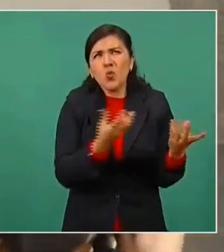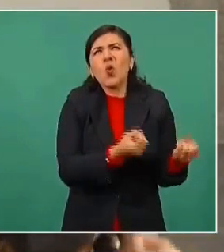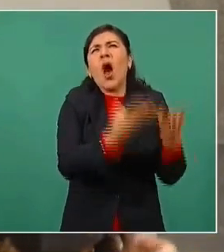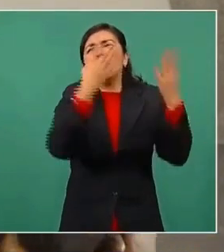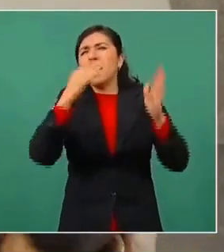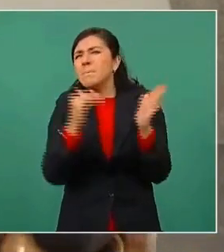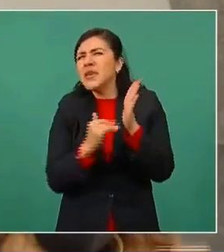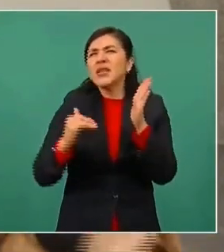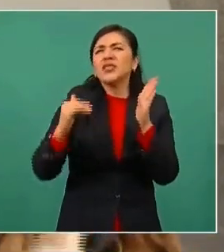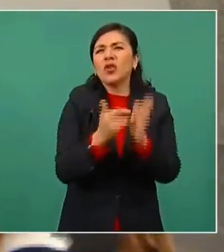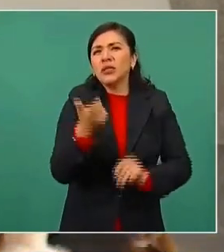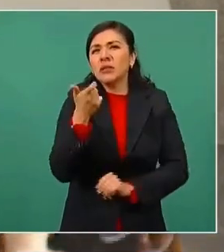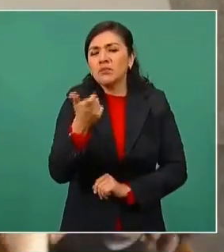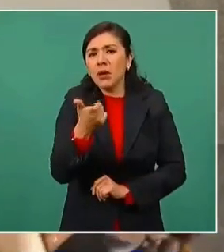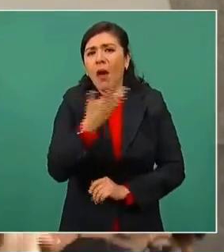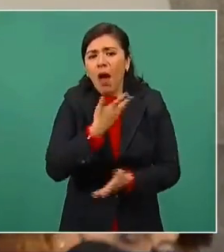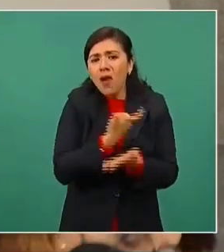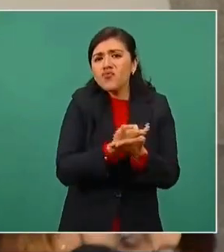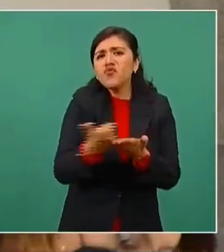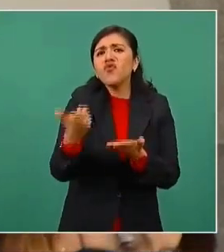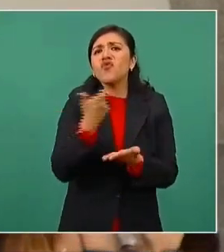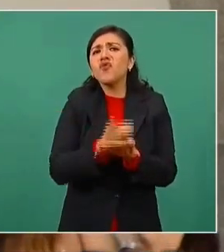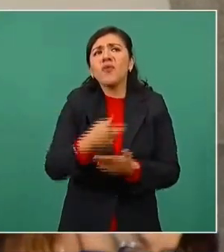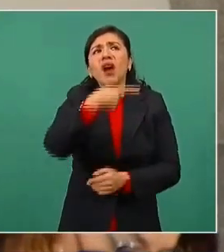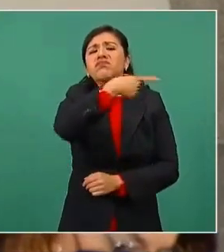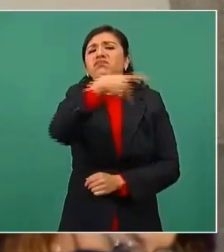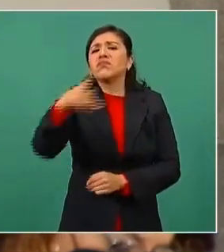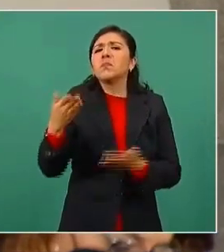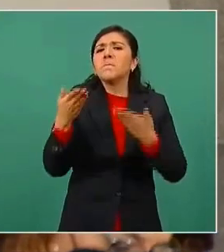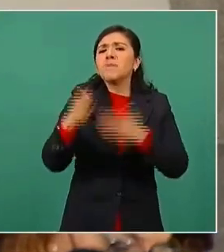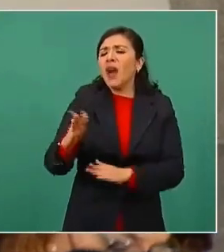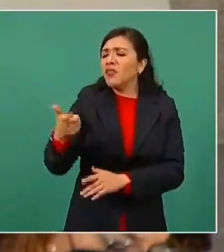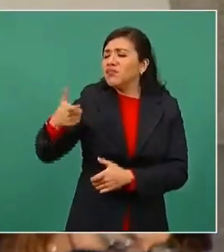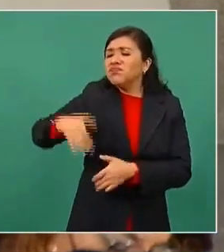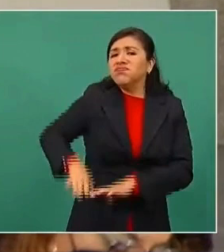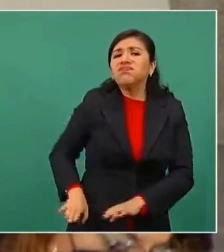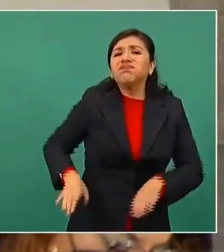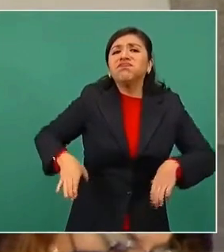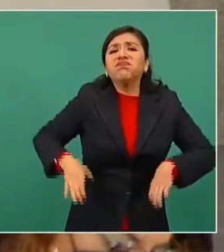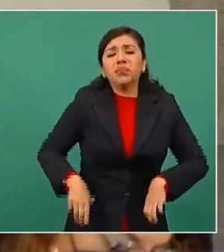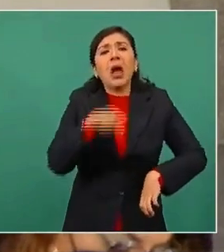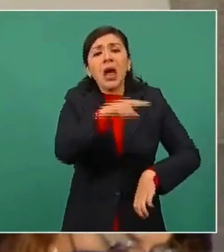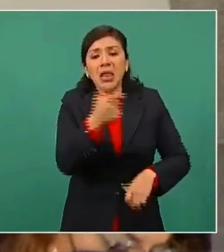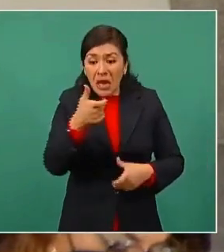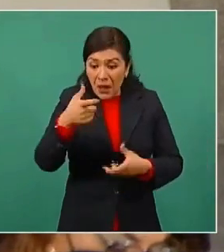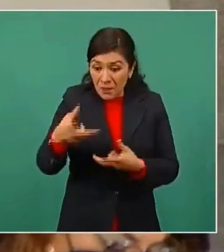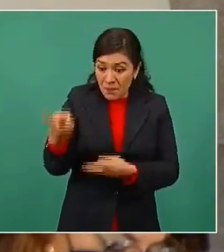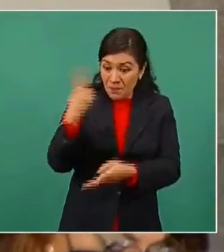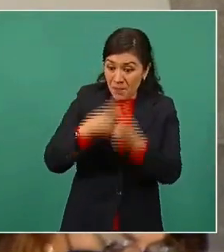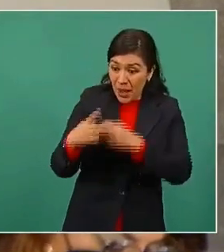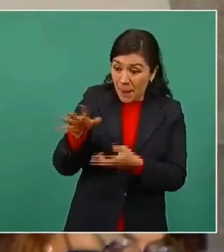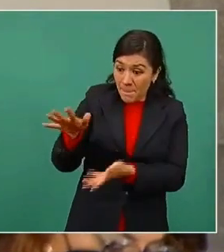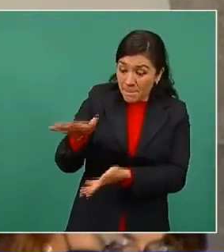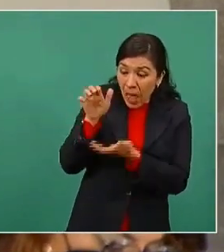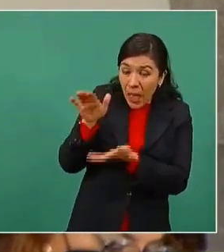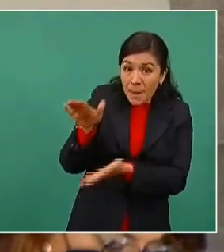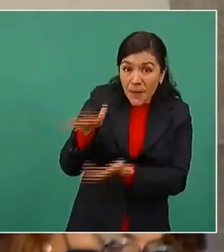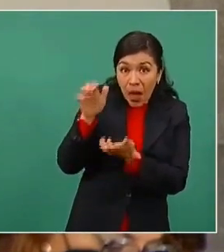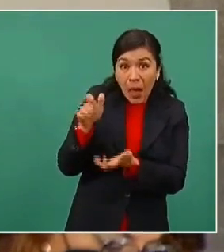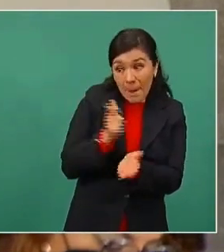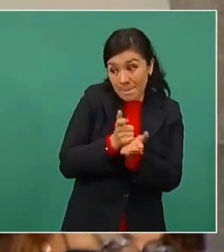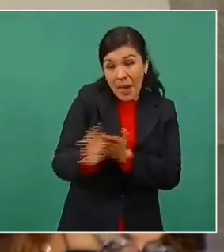de pesos, teniéndolo en sus cuentas bancarias de los empresarios, los jinetean porque no lo pagan de inmediato al